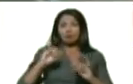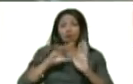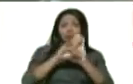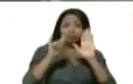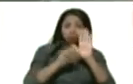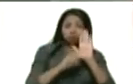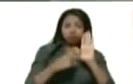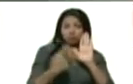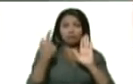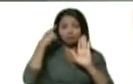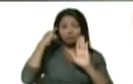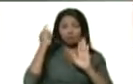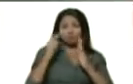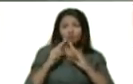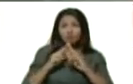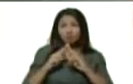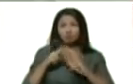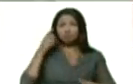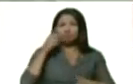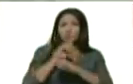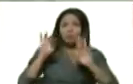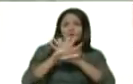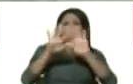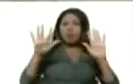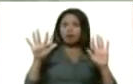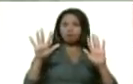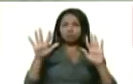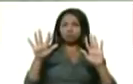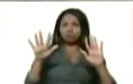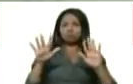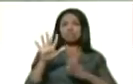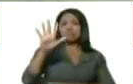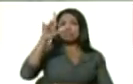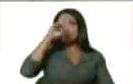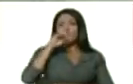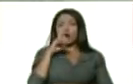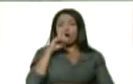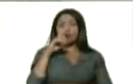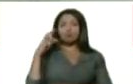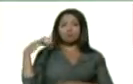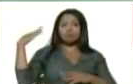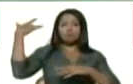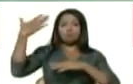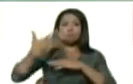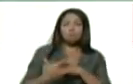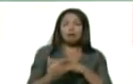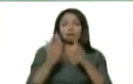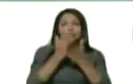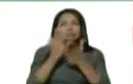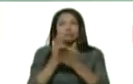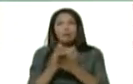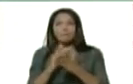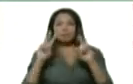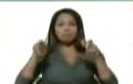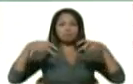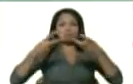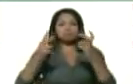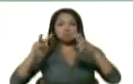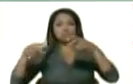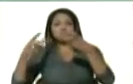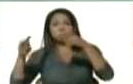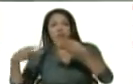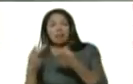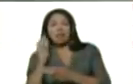Constitución da un mandato claro. Cada 5 años se debe hacer la renovación de la Asamblea